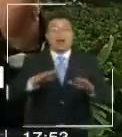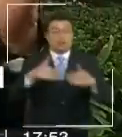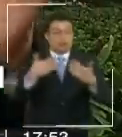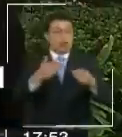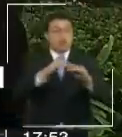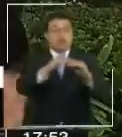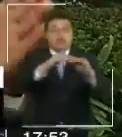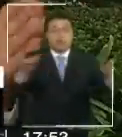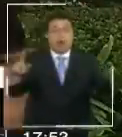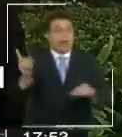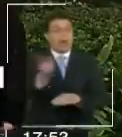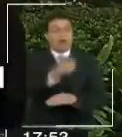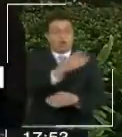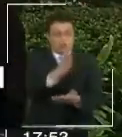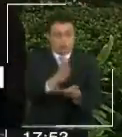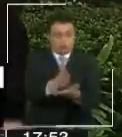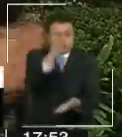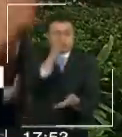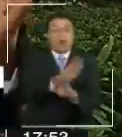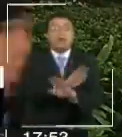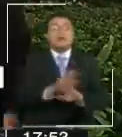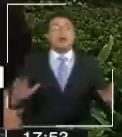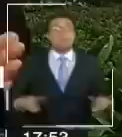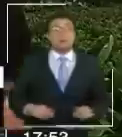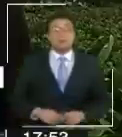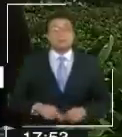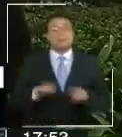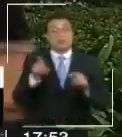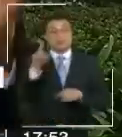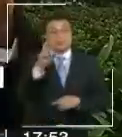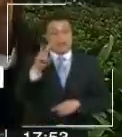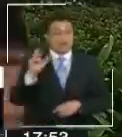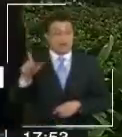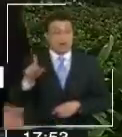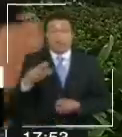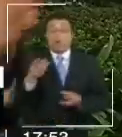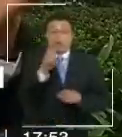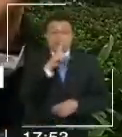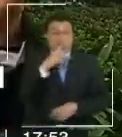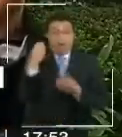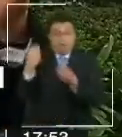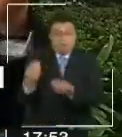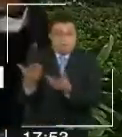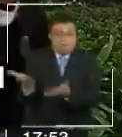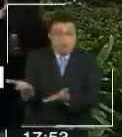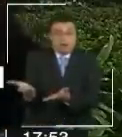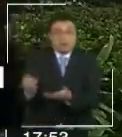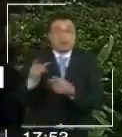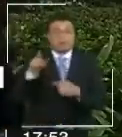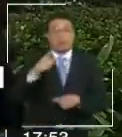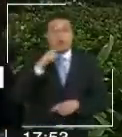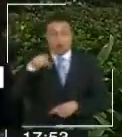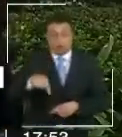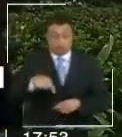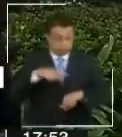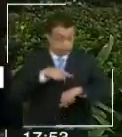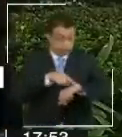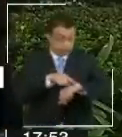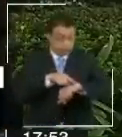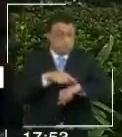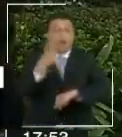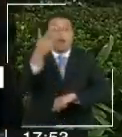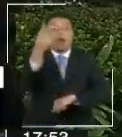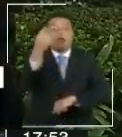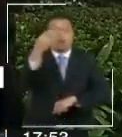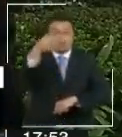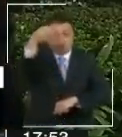eso tiene que ser estricto en el cumplimiento de las leyes. Y lo que ha hecho el CERVEL es ayer decir, terminamos a las